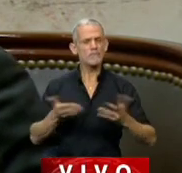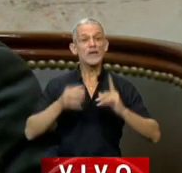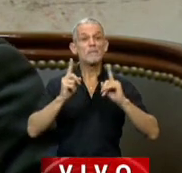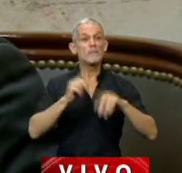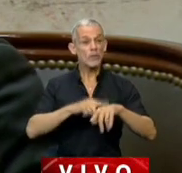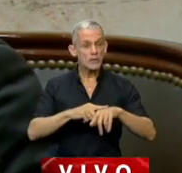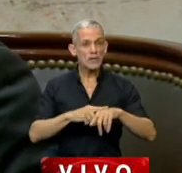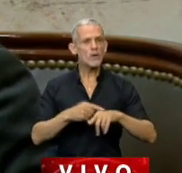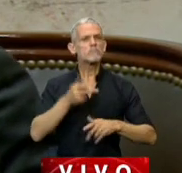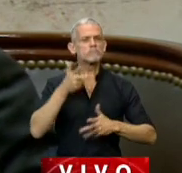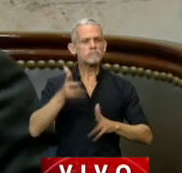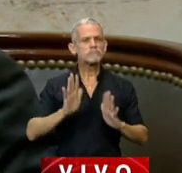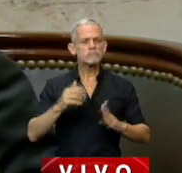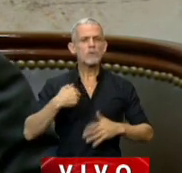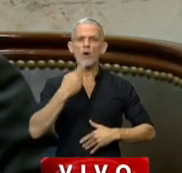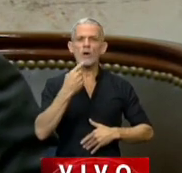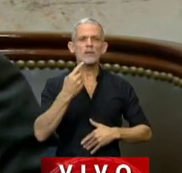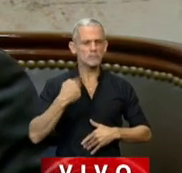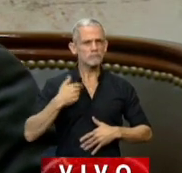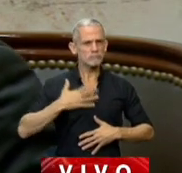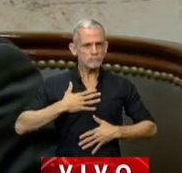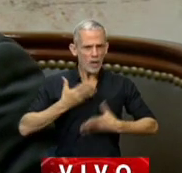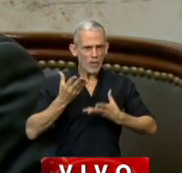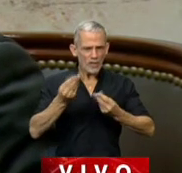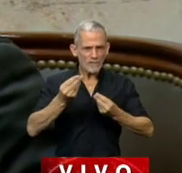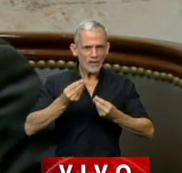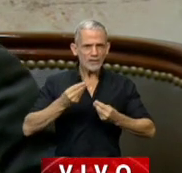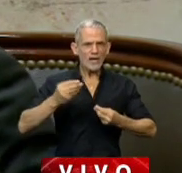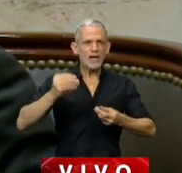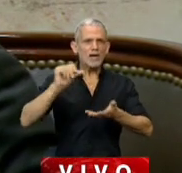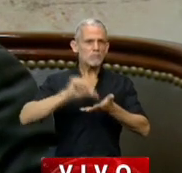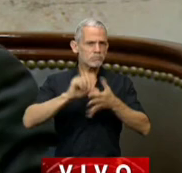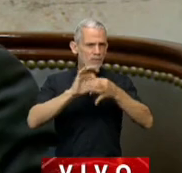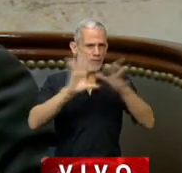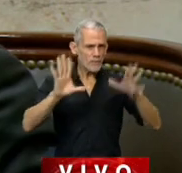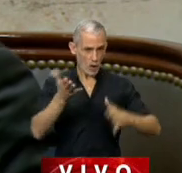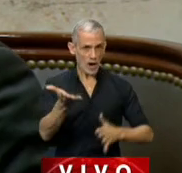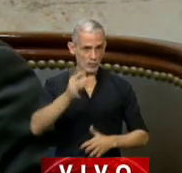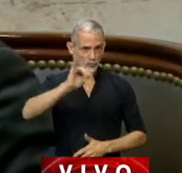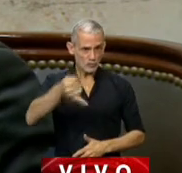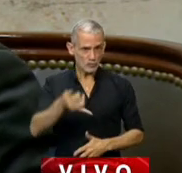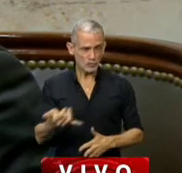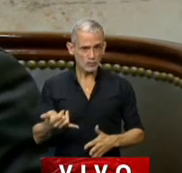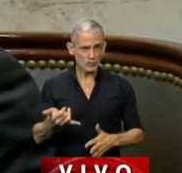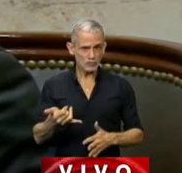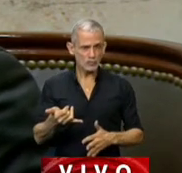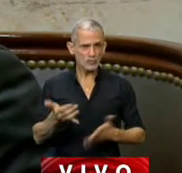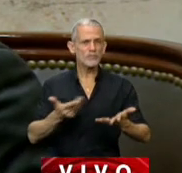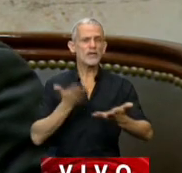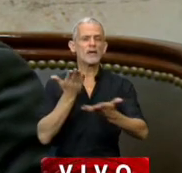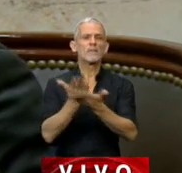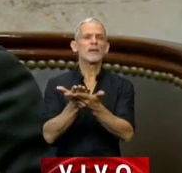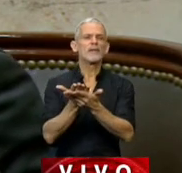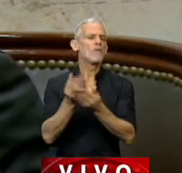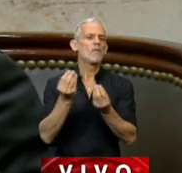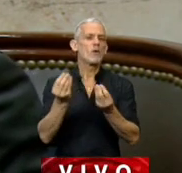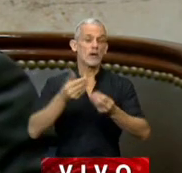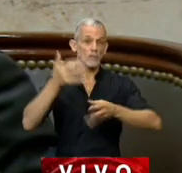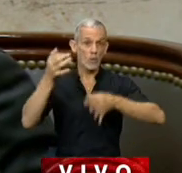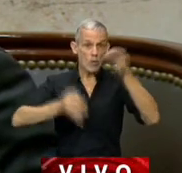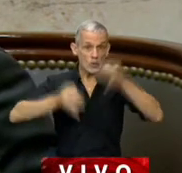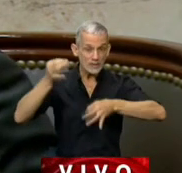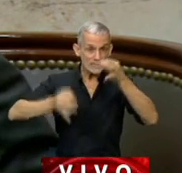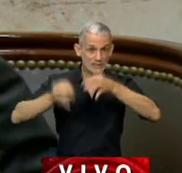señalar nuestra vocación republicana y en ese sentido pedimos porque la